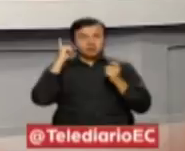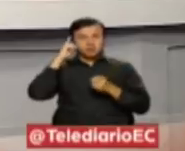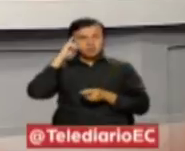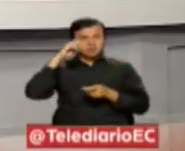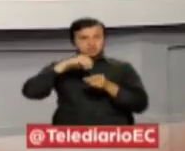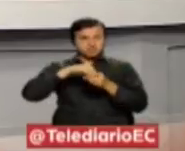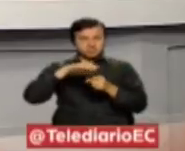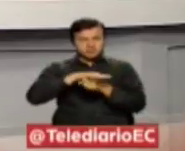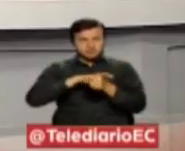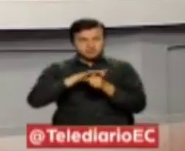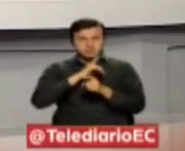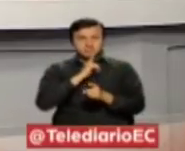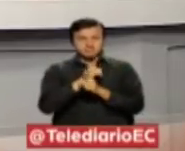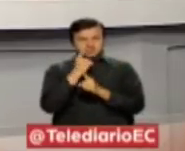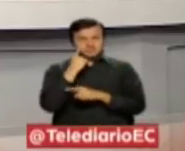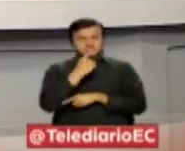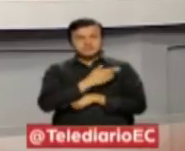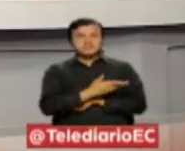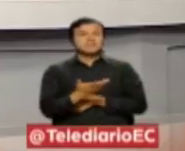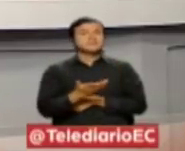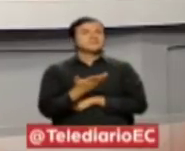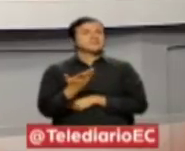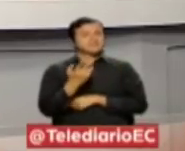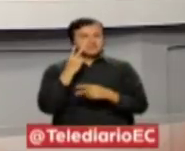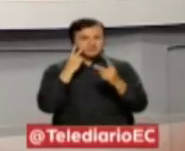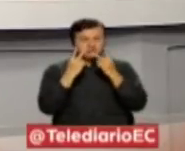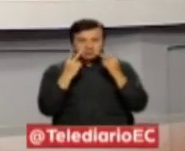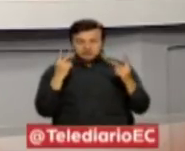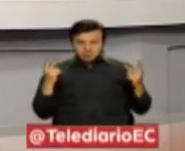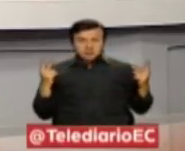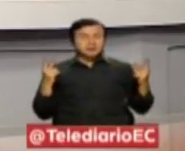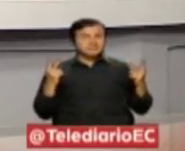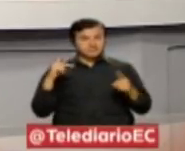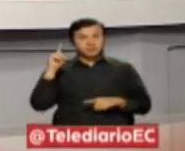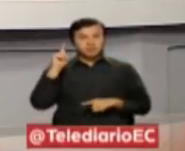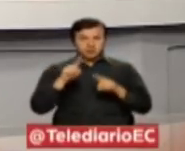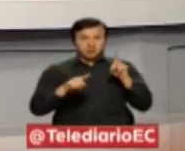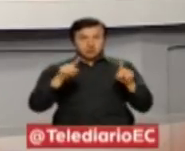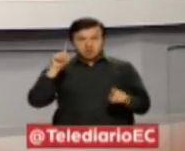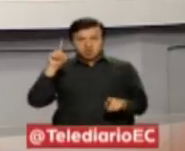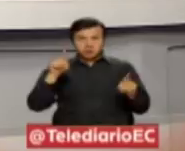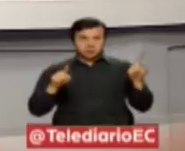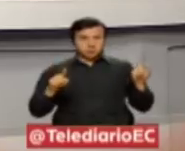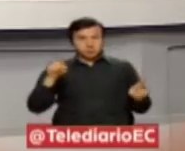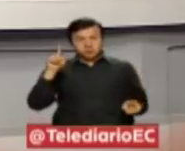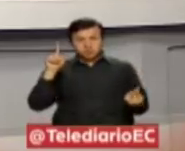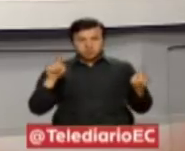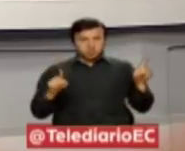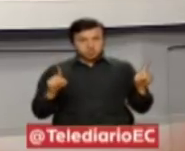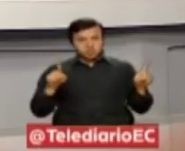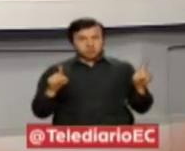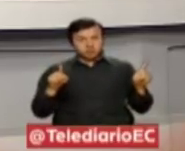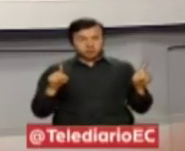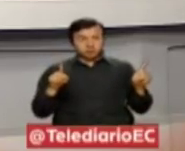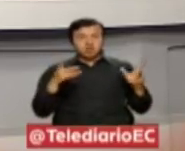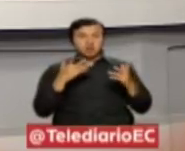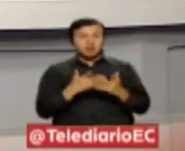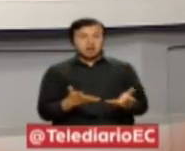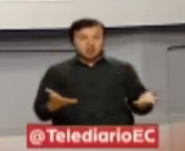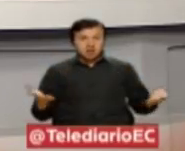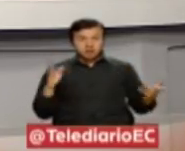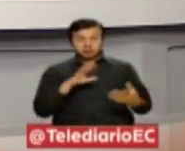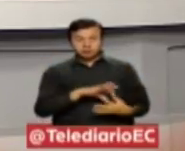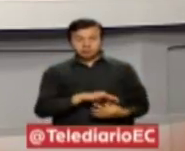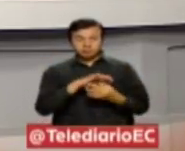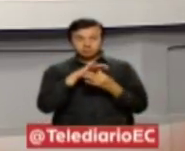gobierno reflejó la presencia de algunos actores, de algunas vocerías muy